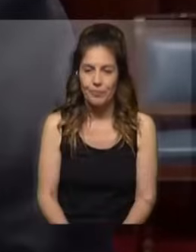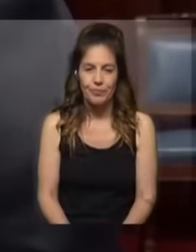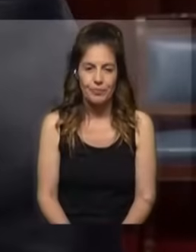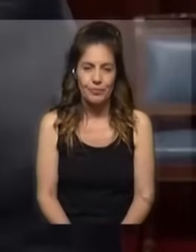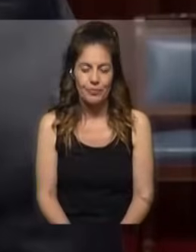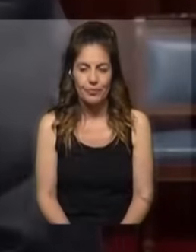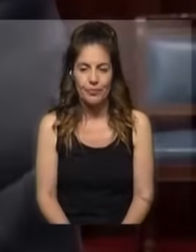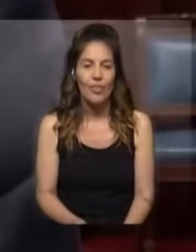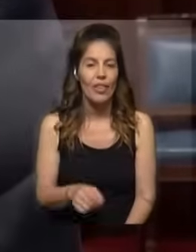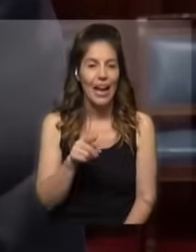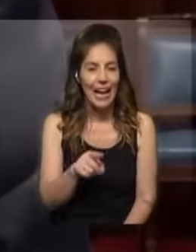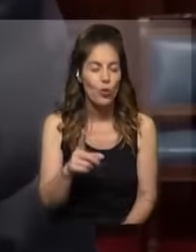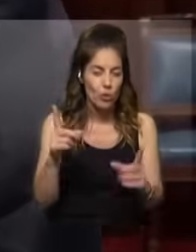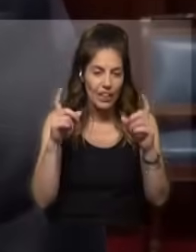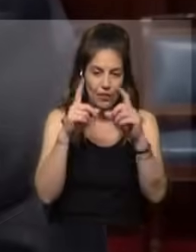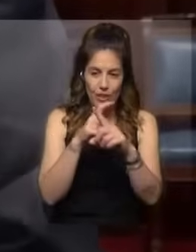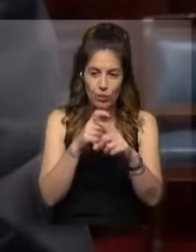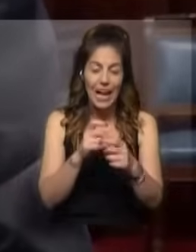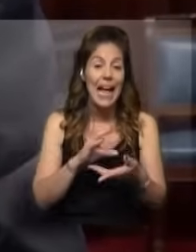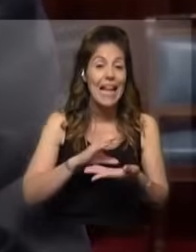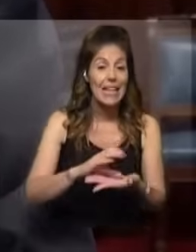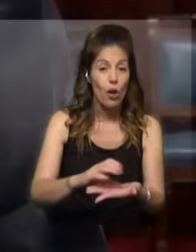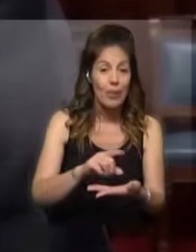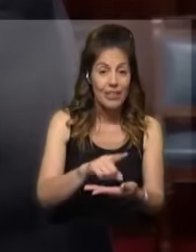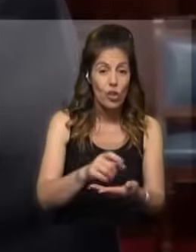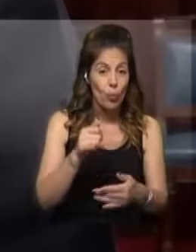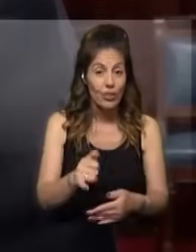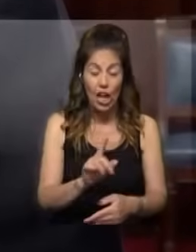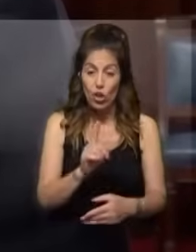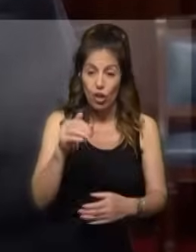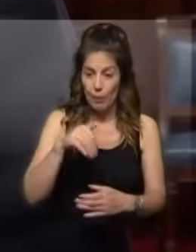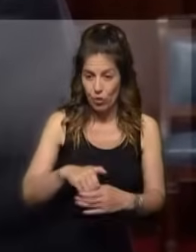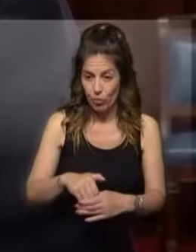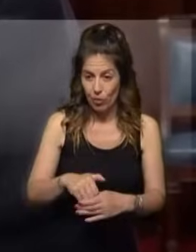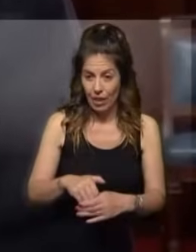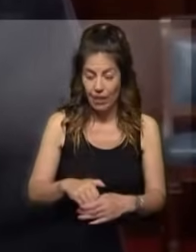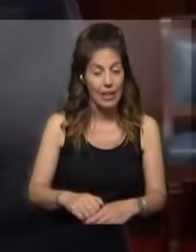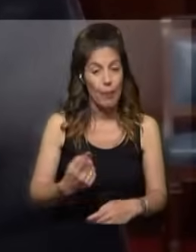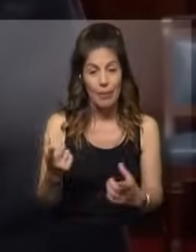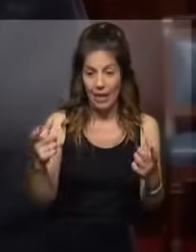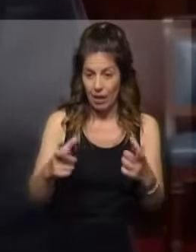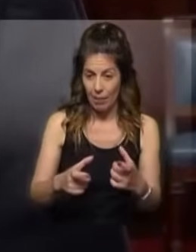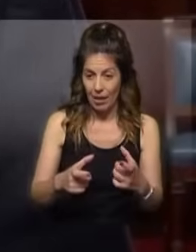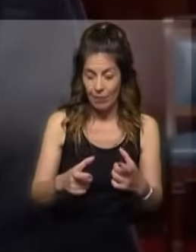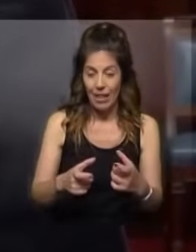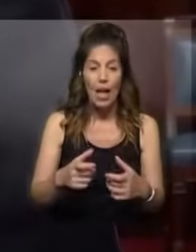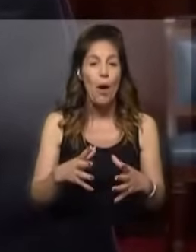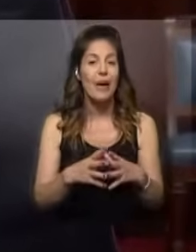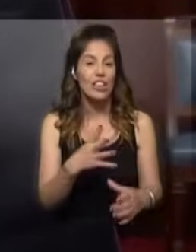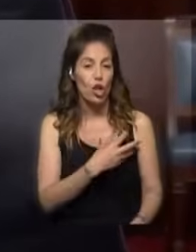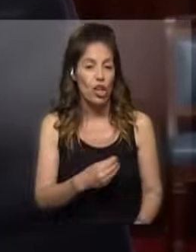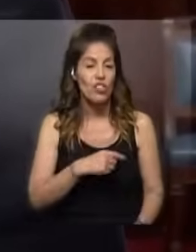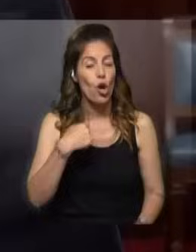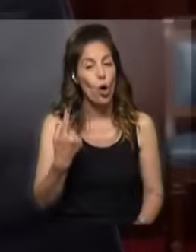ver ahí hay una dificultad nosotros la compensación tal como está No la vamos a votar por lo menos en la primera cámara pero el Partido Nacional tiene otra